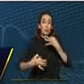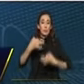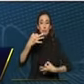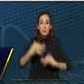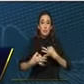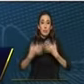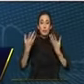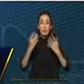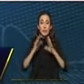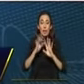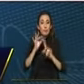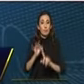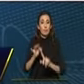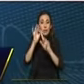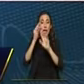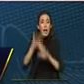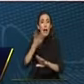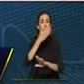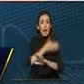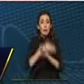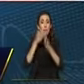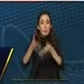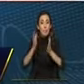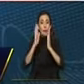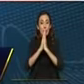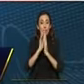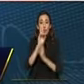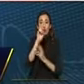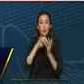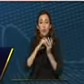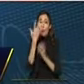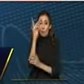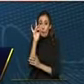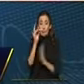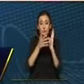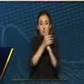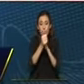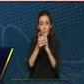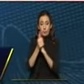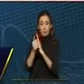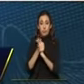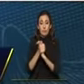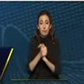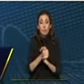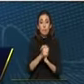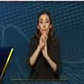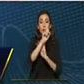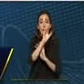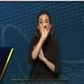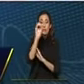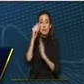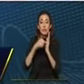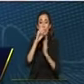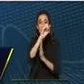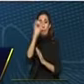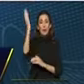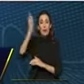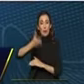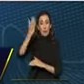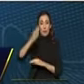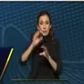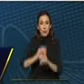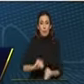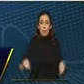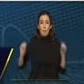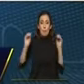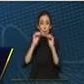haciendo una justicia demasiado esperada. Y además, en el 2018 capacitamos a 100.000 maestros. Los especializamos en la más